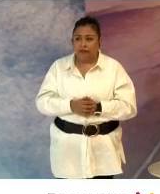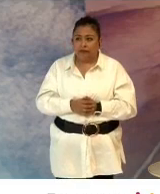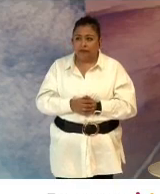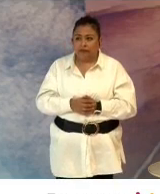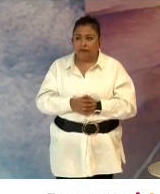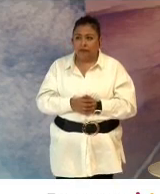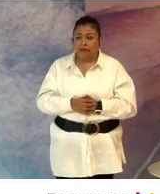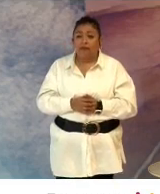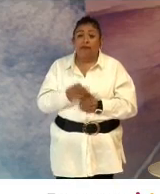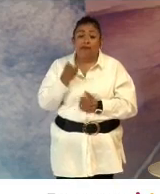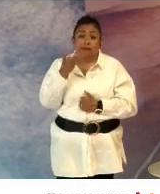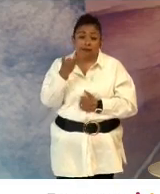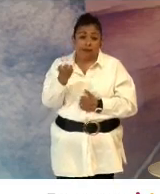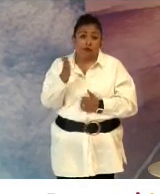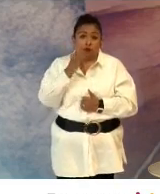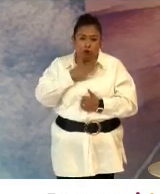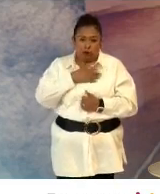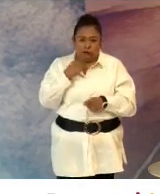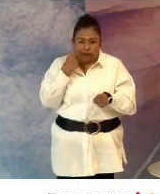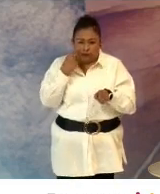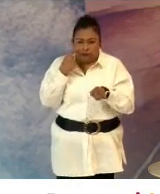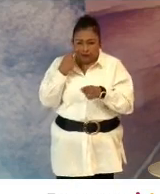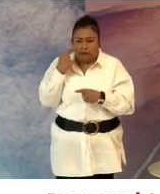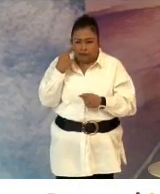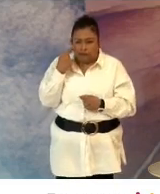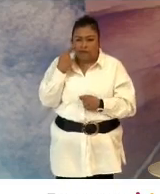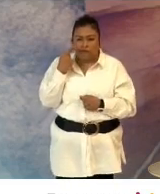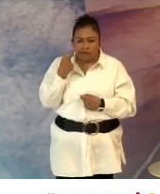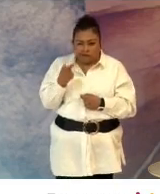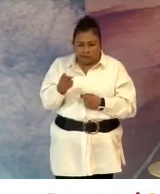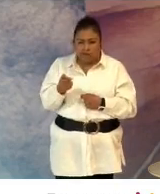Esto es parte de lo que yo he estado viendo.